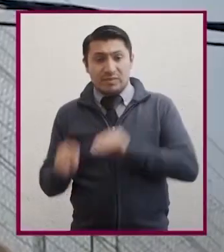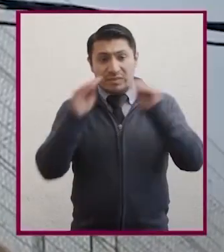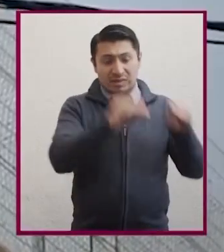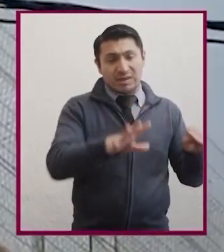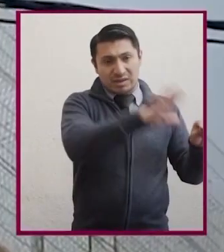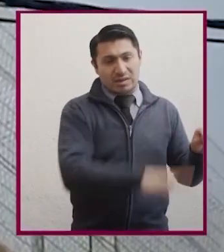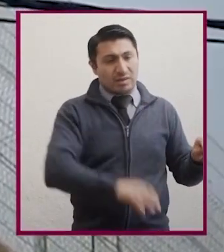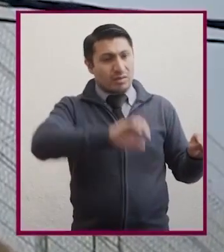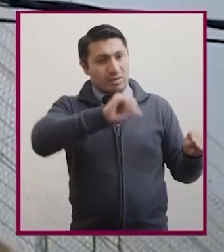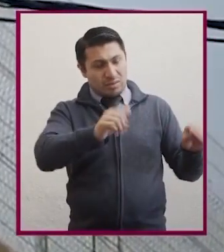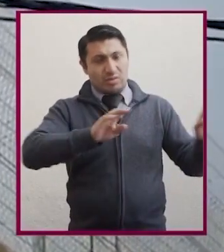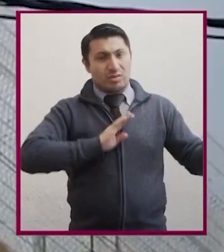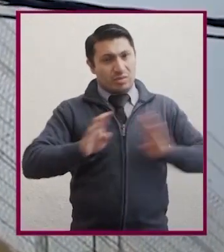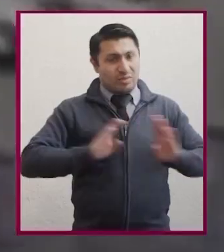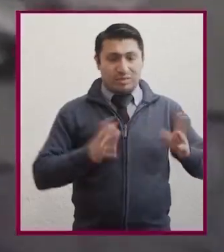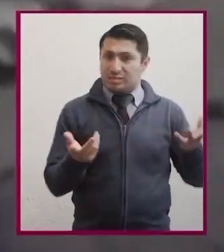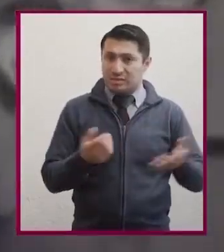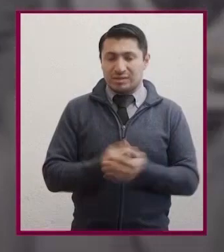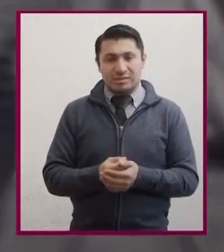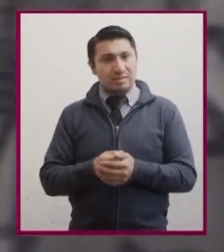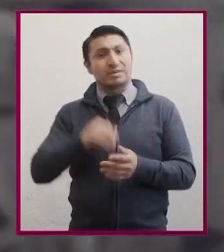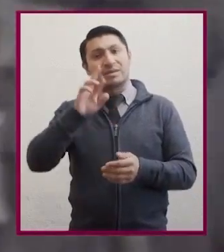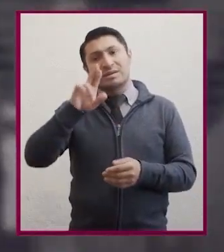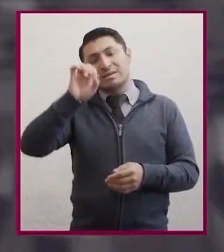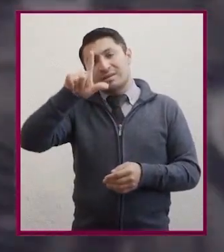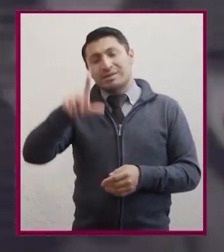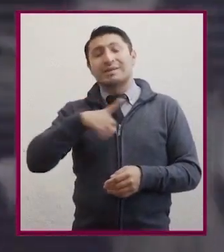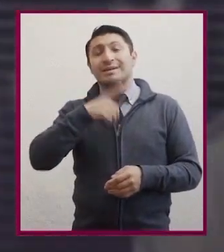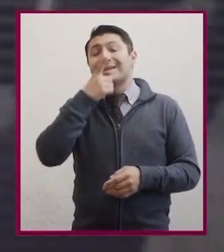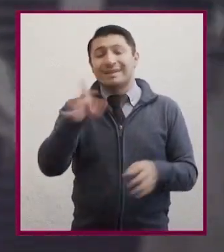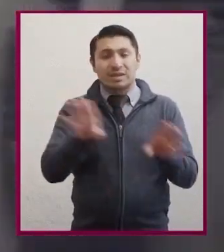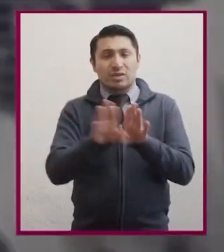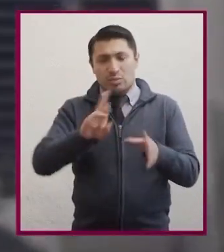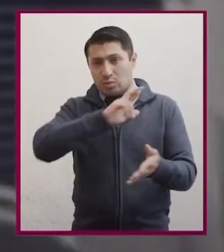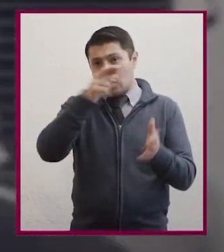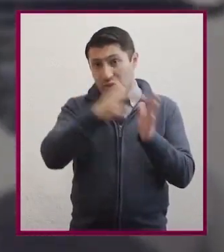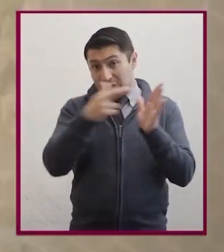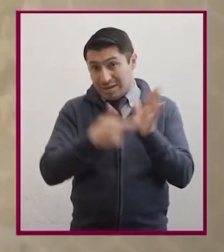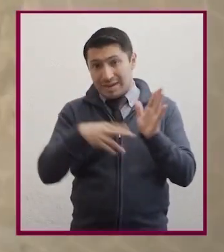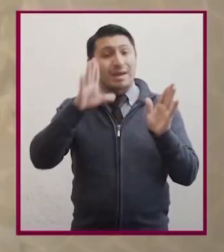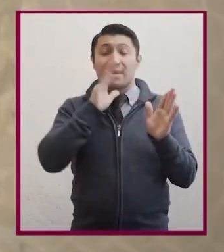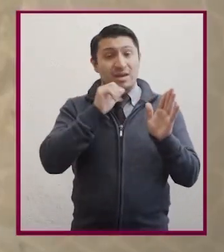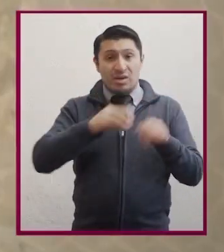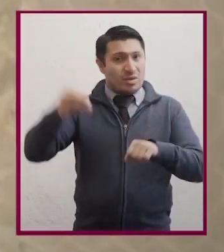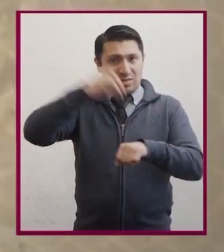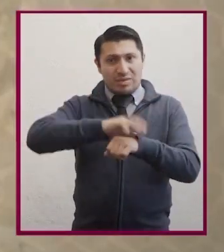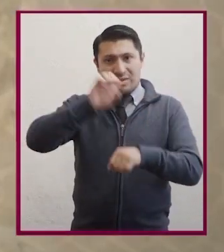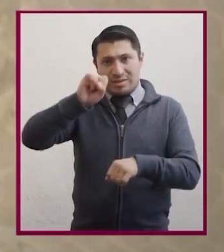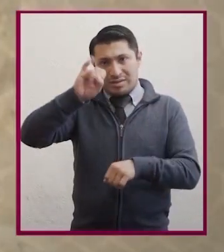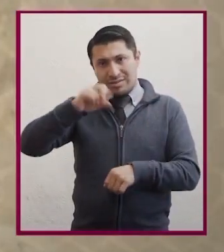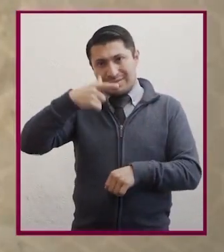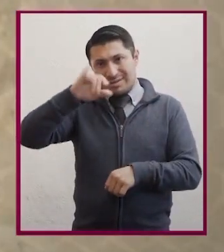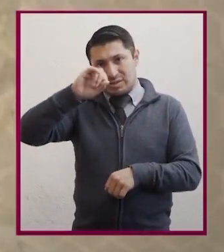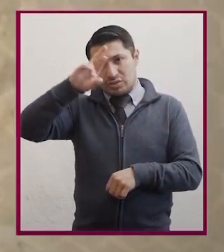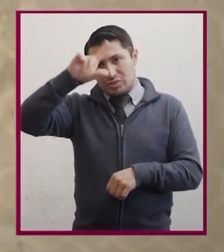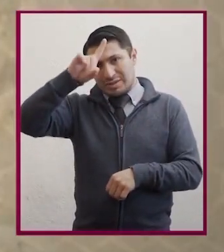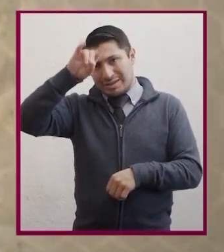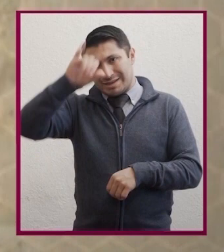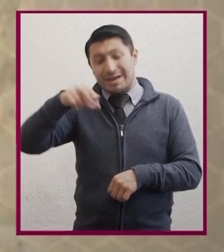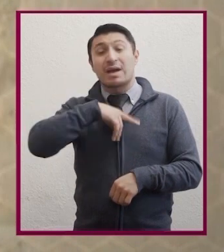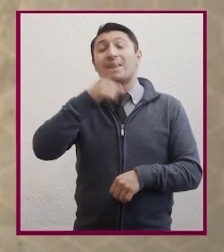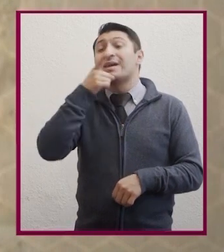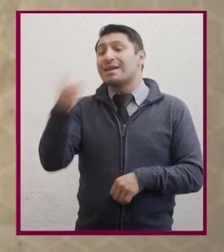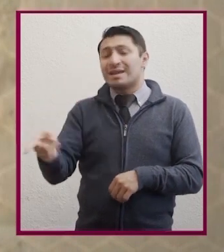territorio que ha ocupado militarmente. Los israelíes afirman que esta regla no puede aplicarse a Cisjordania porque, según